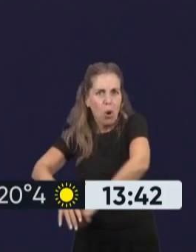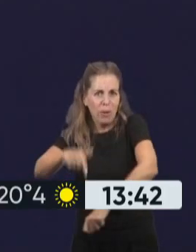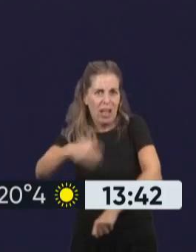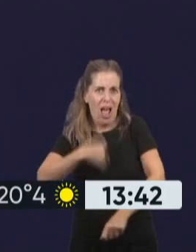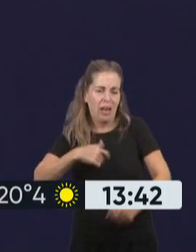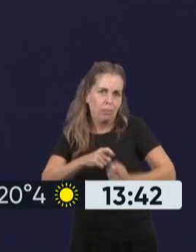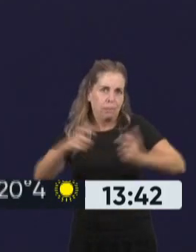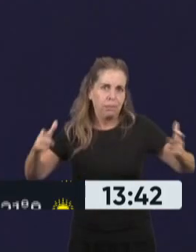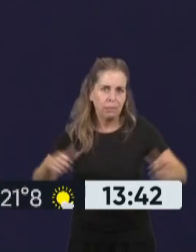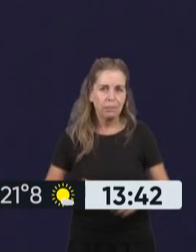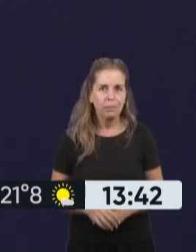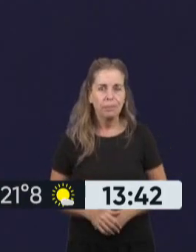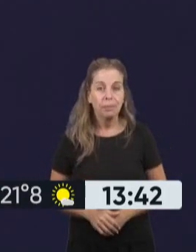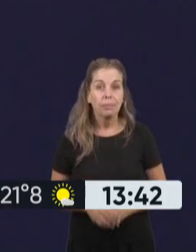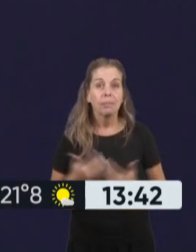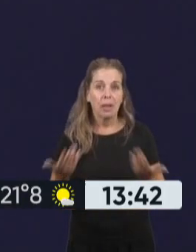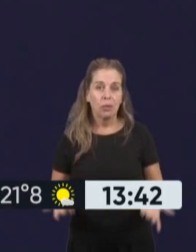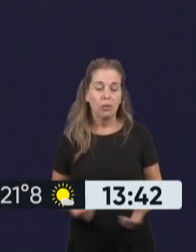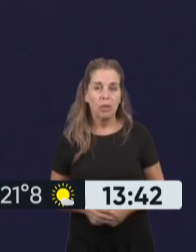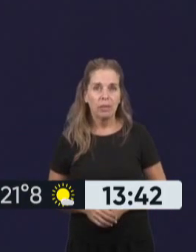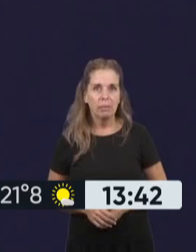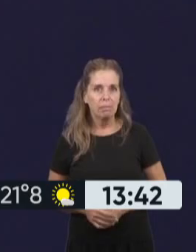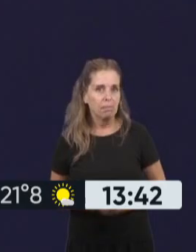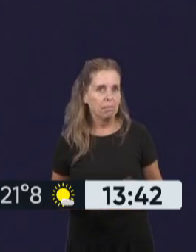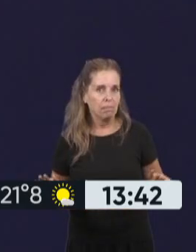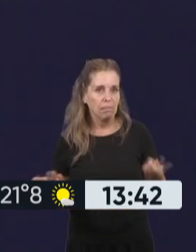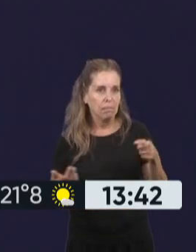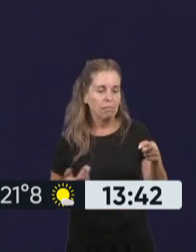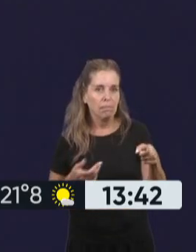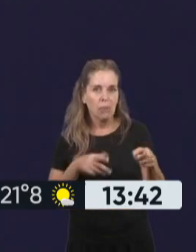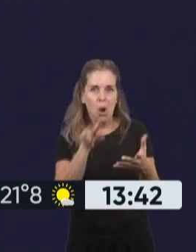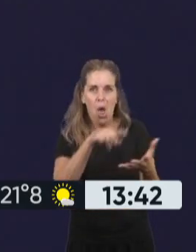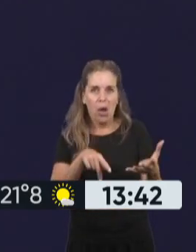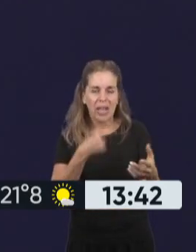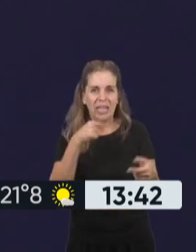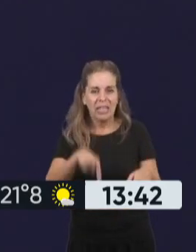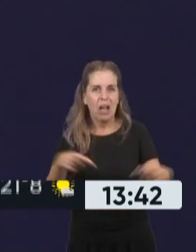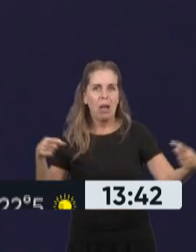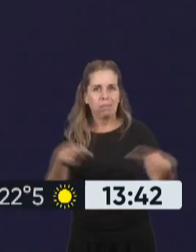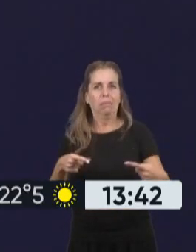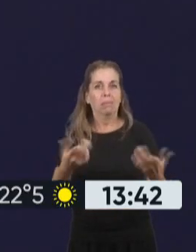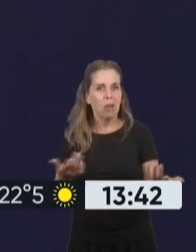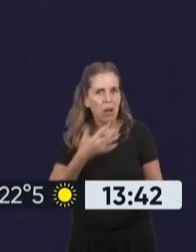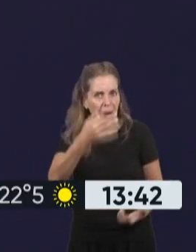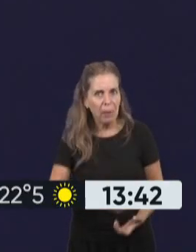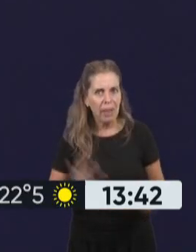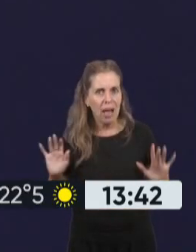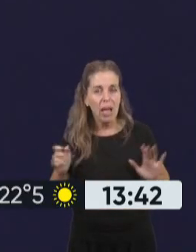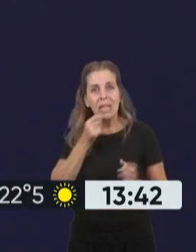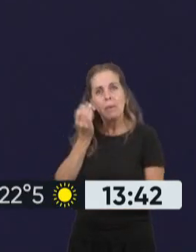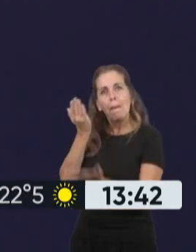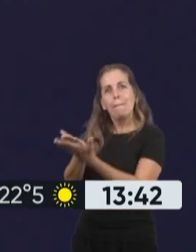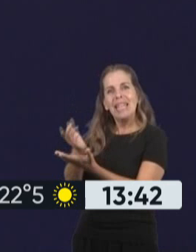Argentina. Así que no tiene ninguna inconsistencia. Cuando vos te endeudás es porque